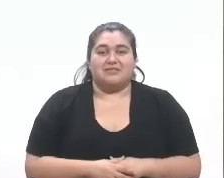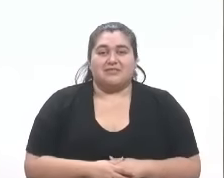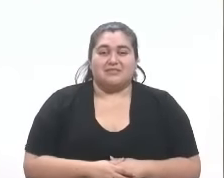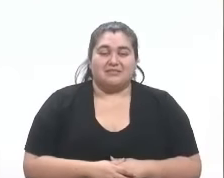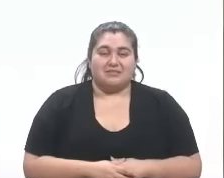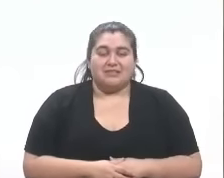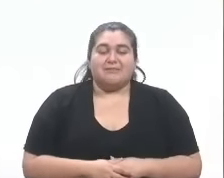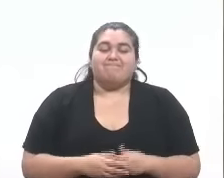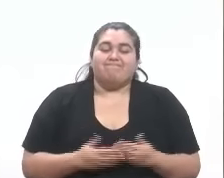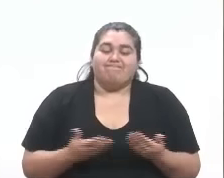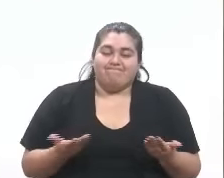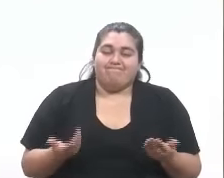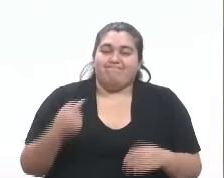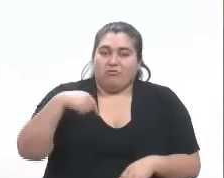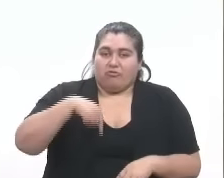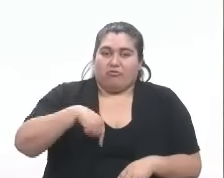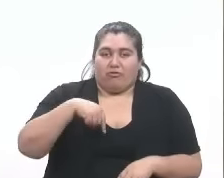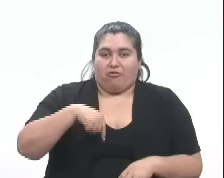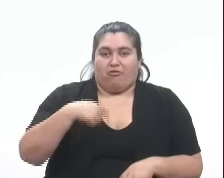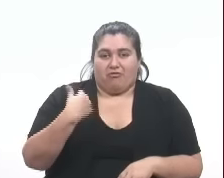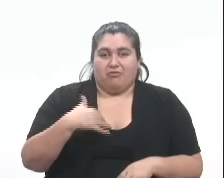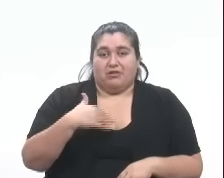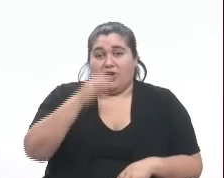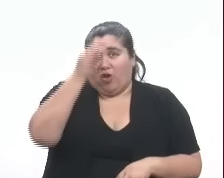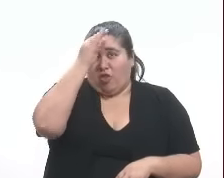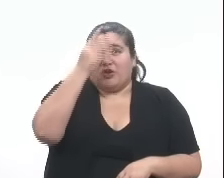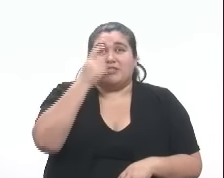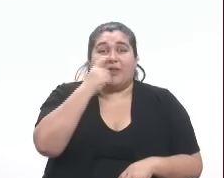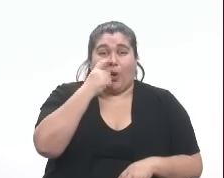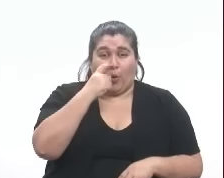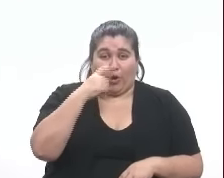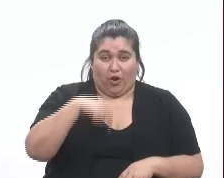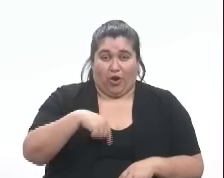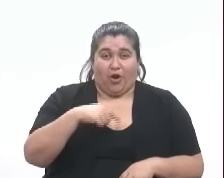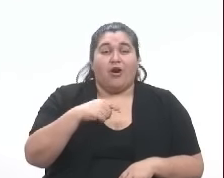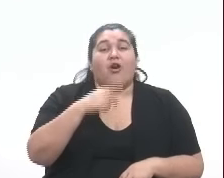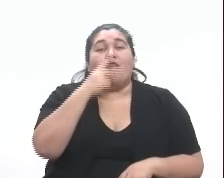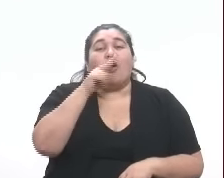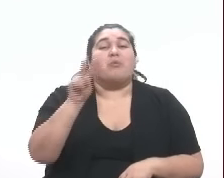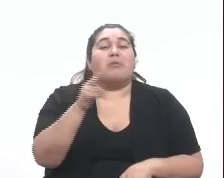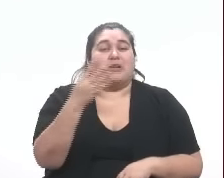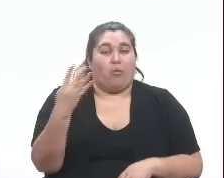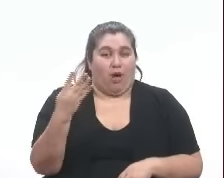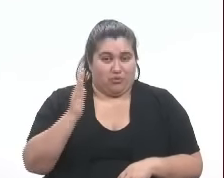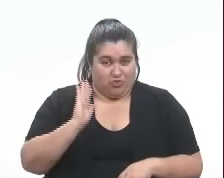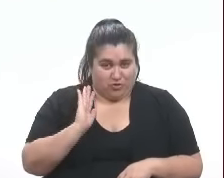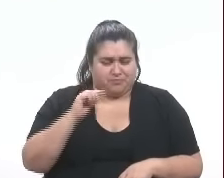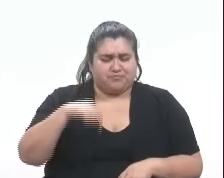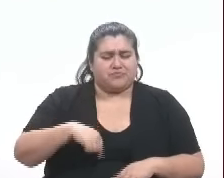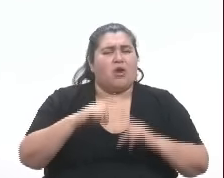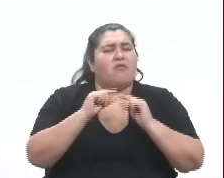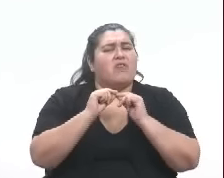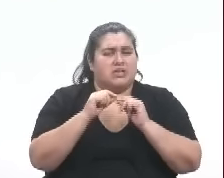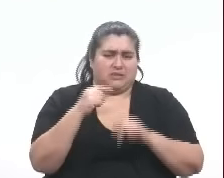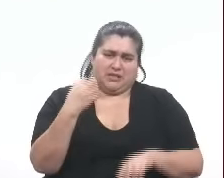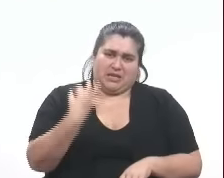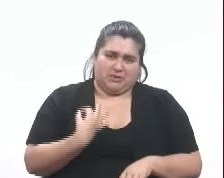Bueno, hoy 12 de junio del 2024, una fecha muy especial para